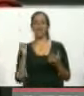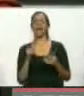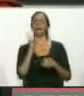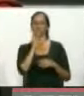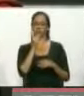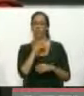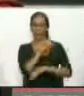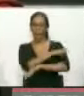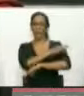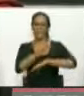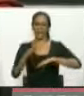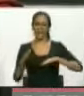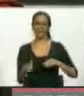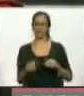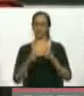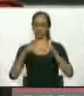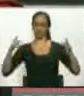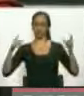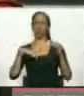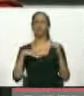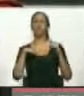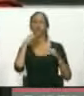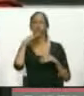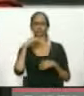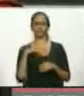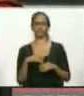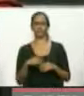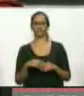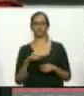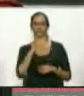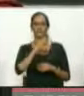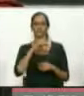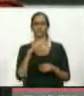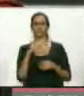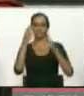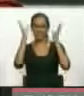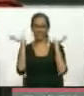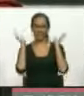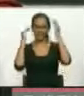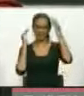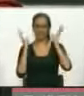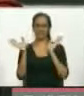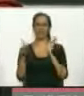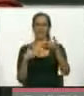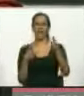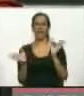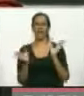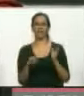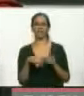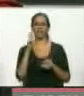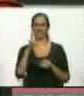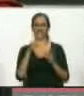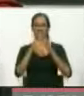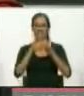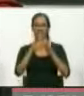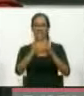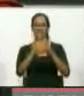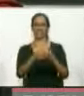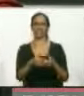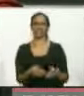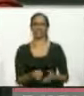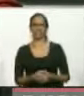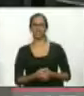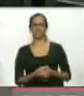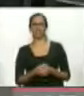cabeza todas esas playas se llenaron el señor de cabeza caja apareció por allá en tres yates por allá en